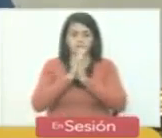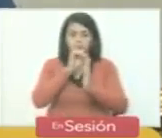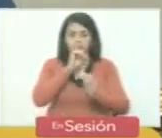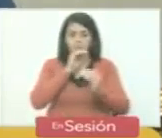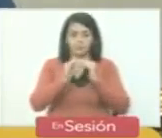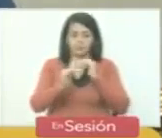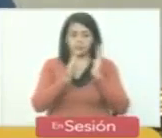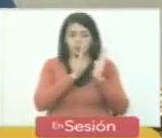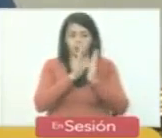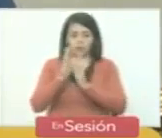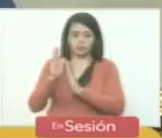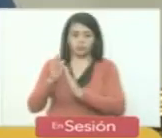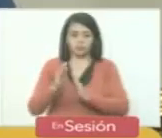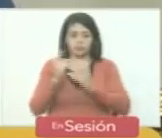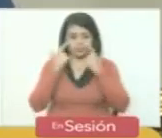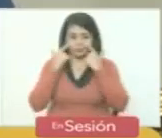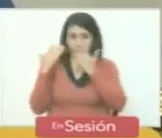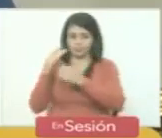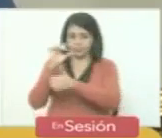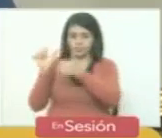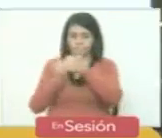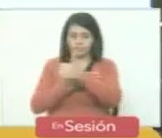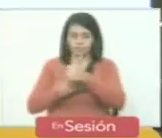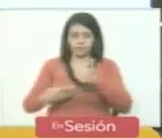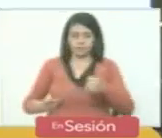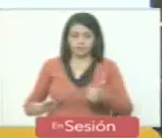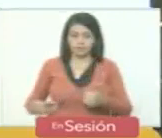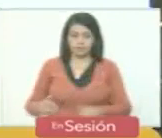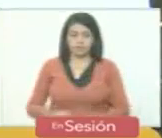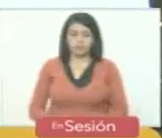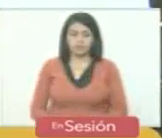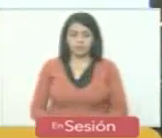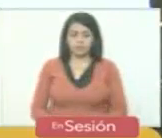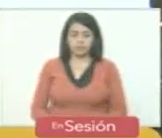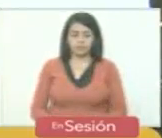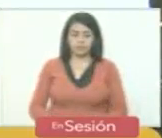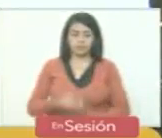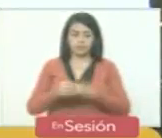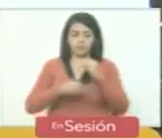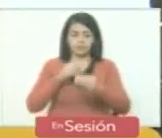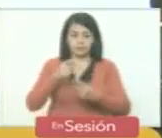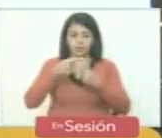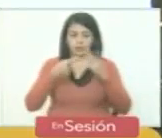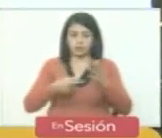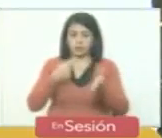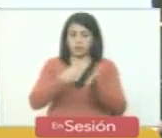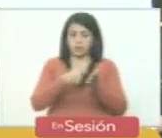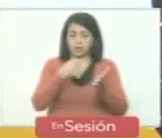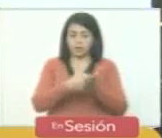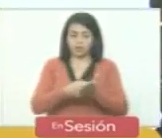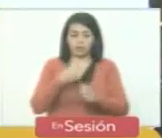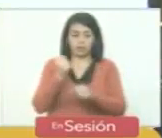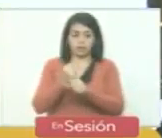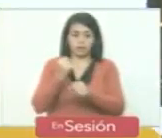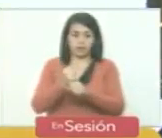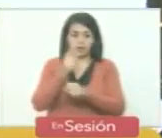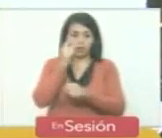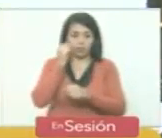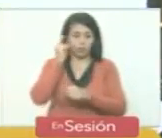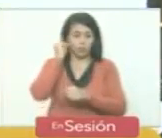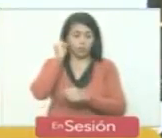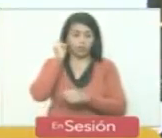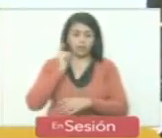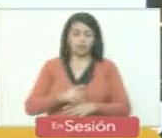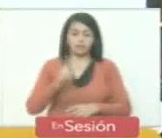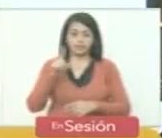orden. Adelante, su secretaria. Quienes aludieron a la situación salarial de las trabajadoras y los